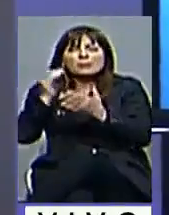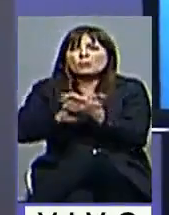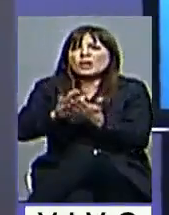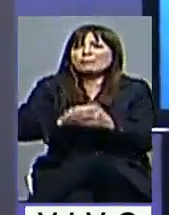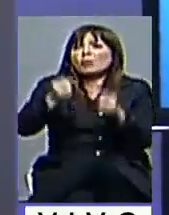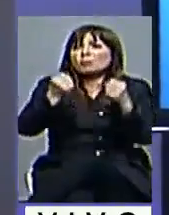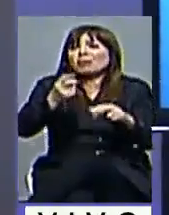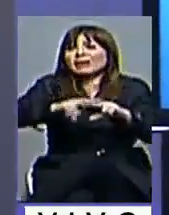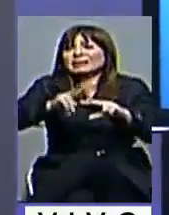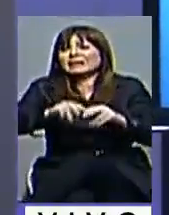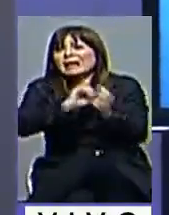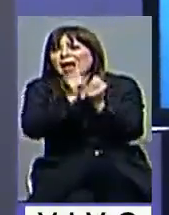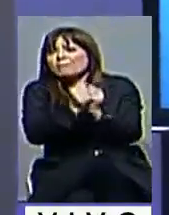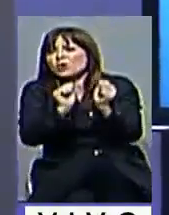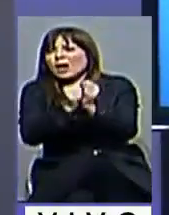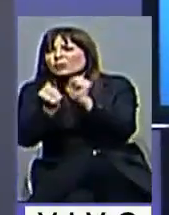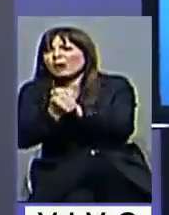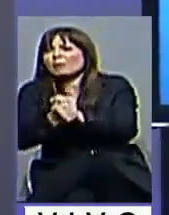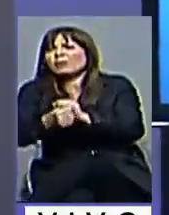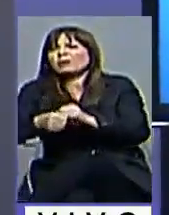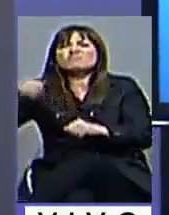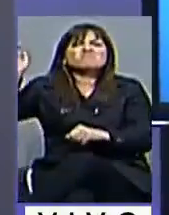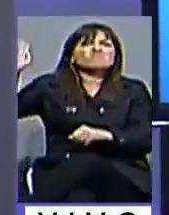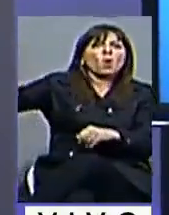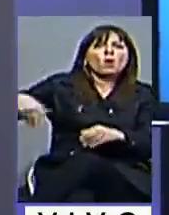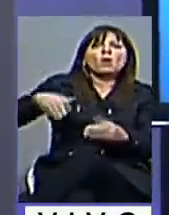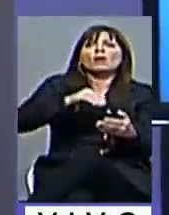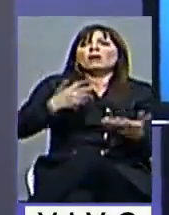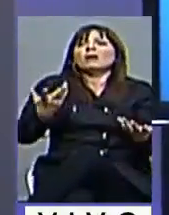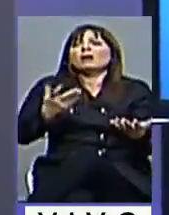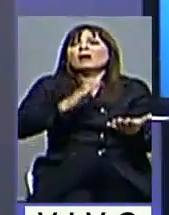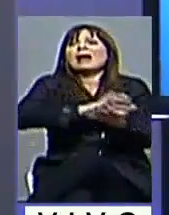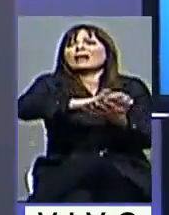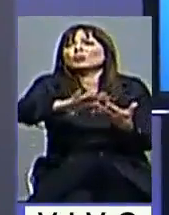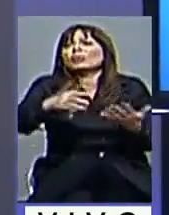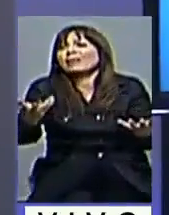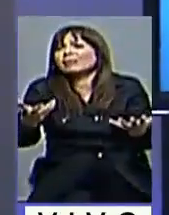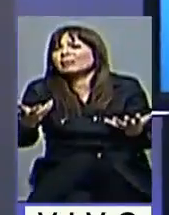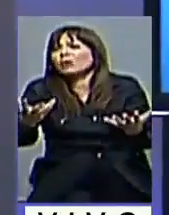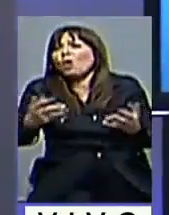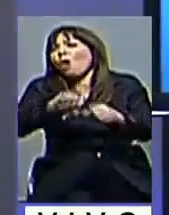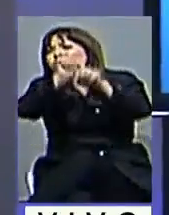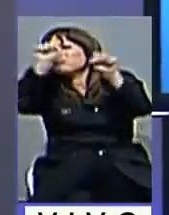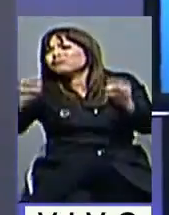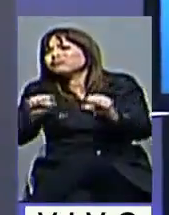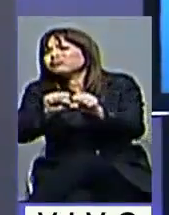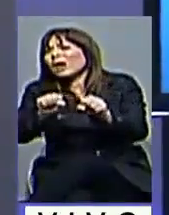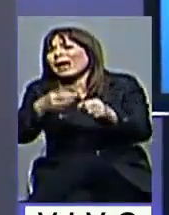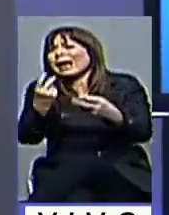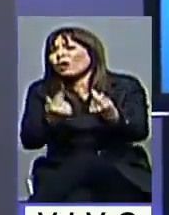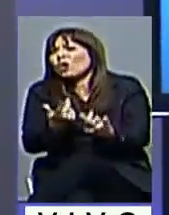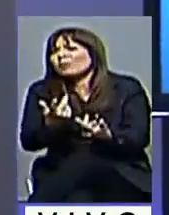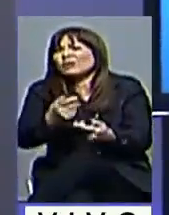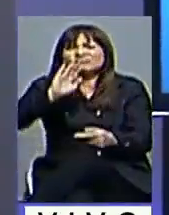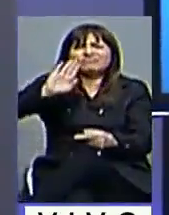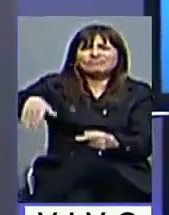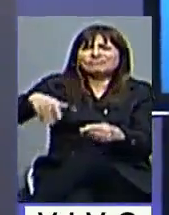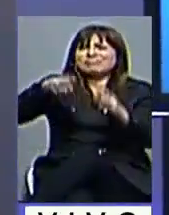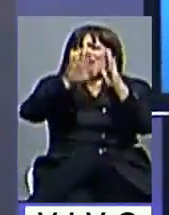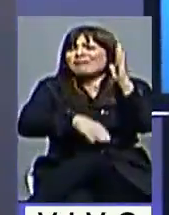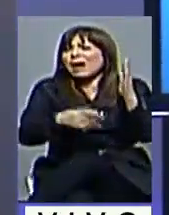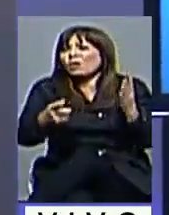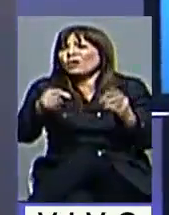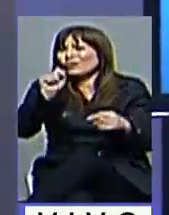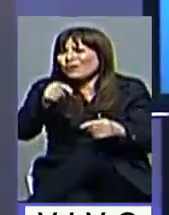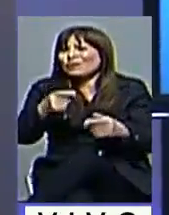en mi AFP, en el sistema de pagar mi universidad, pero además quiero trabajar, además quiero que el país progrese. Entonces, esas no, dos no